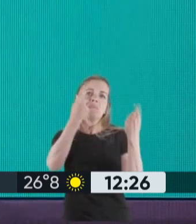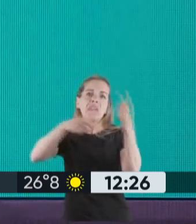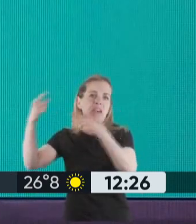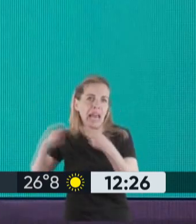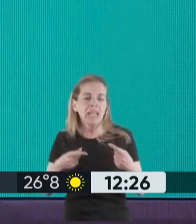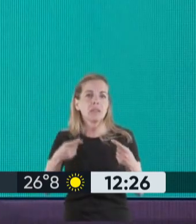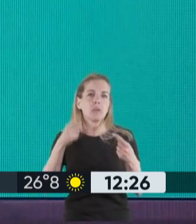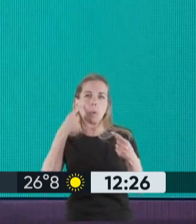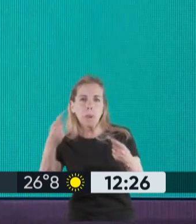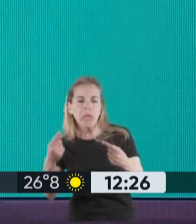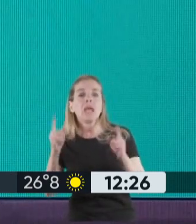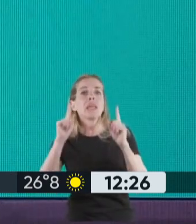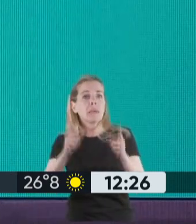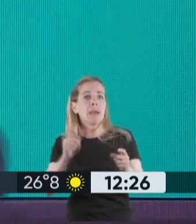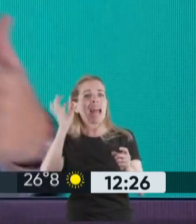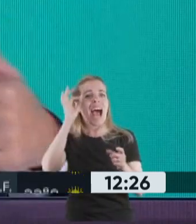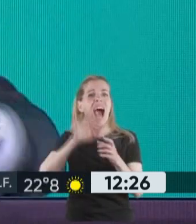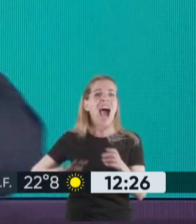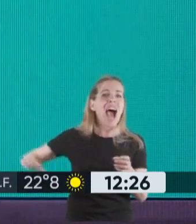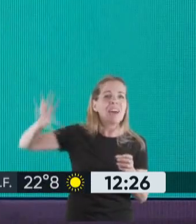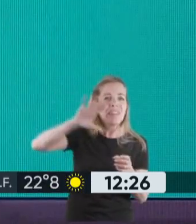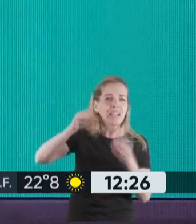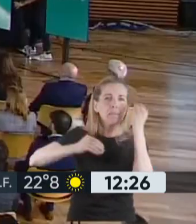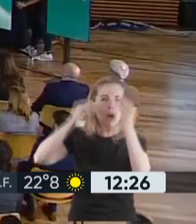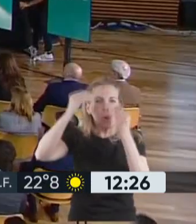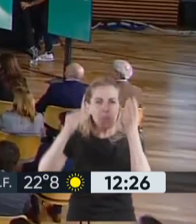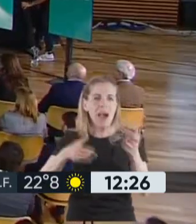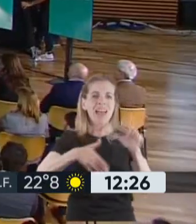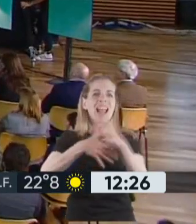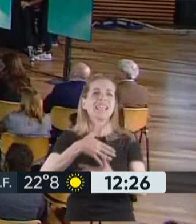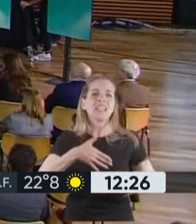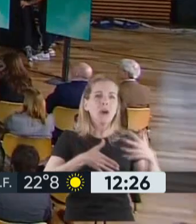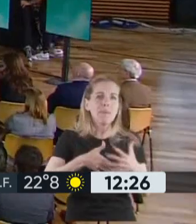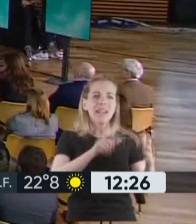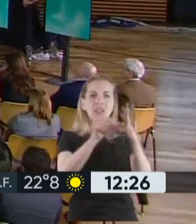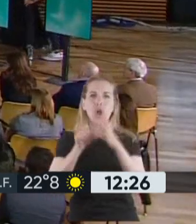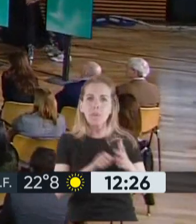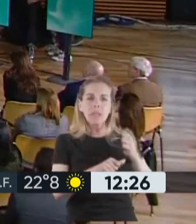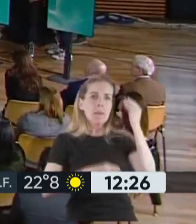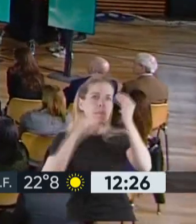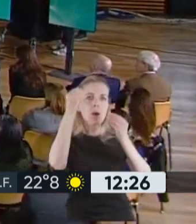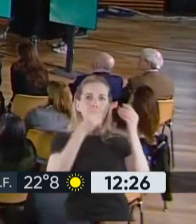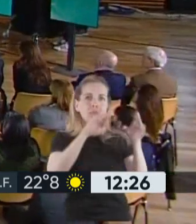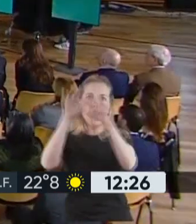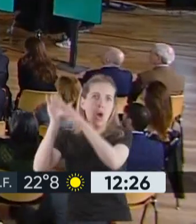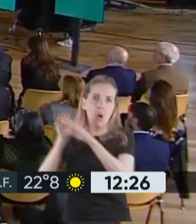la preocupación de los africanos, de los asiáticos y de los latinoamericanos. Todos reclamando lo mismo, si